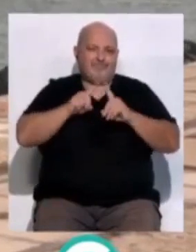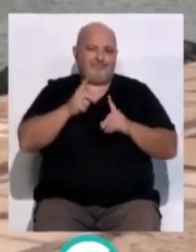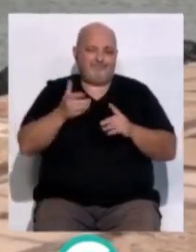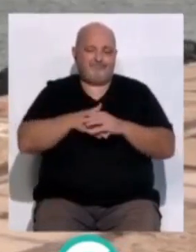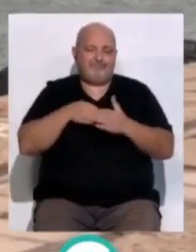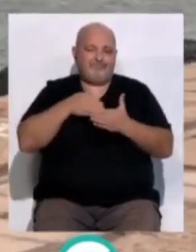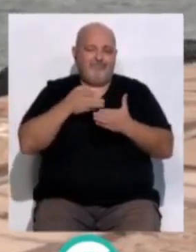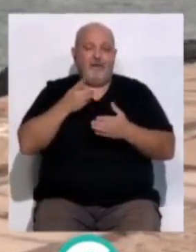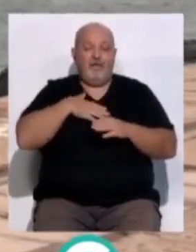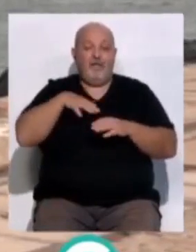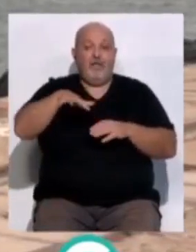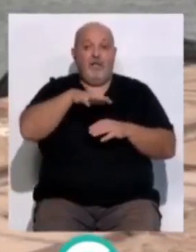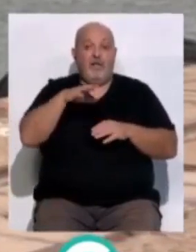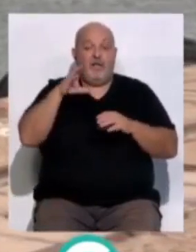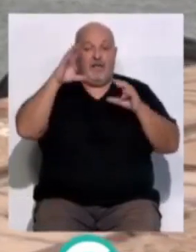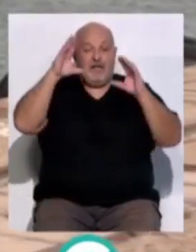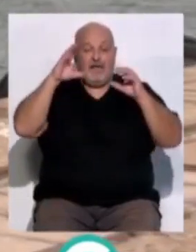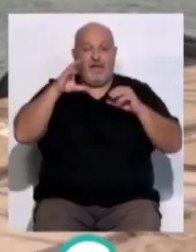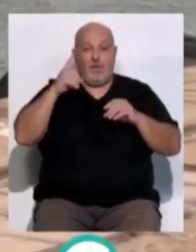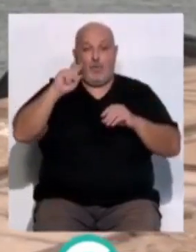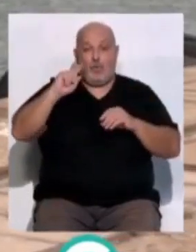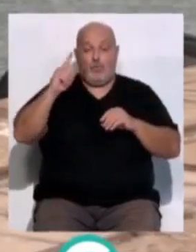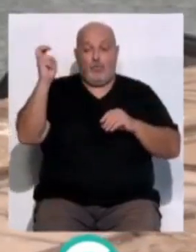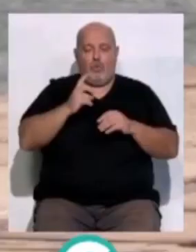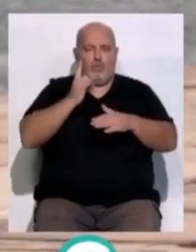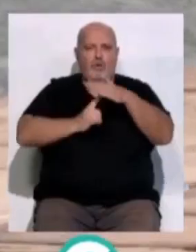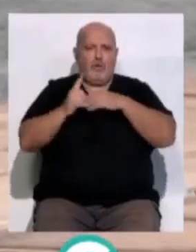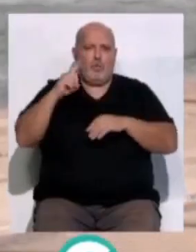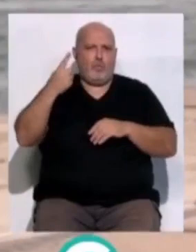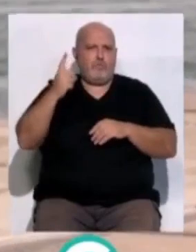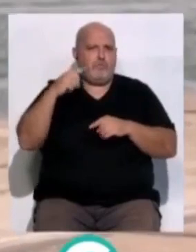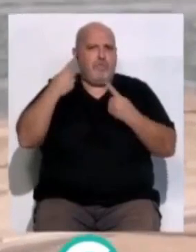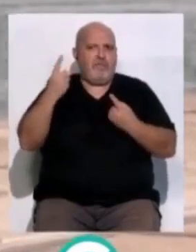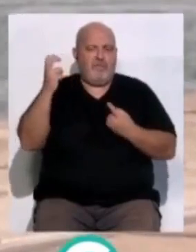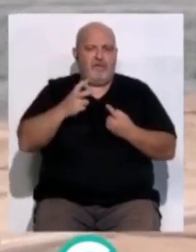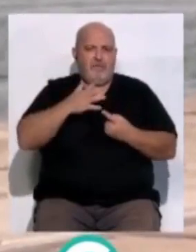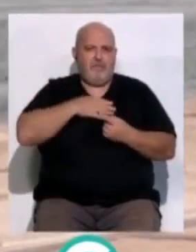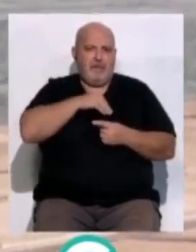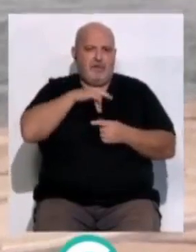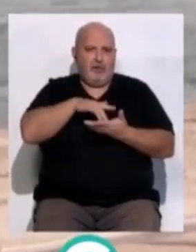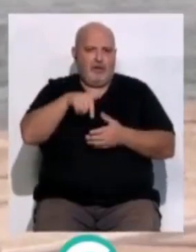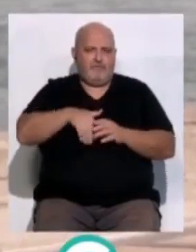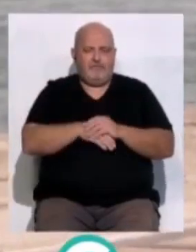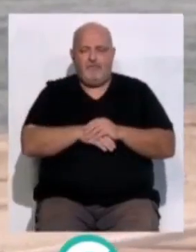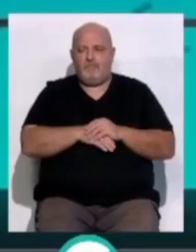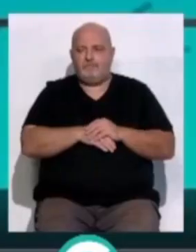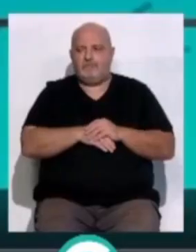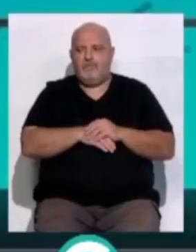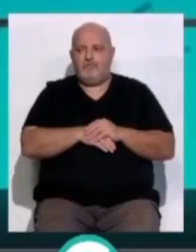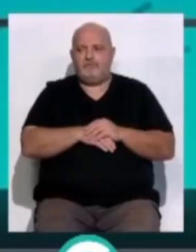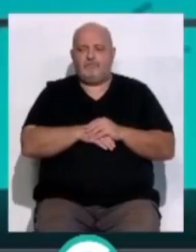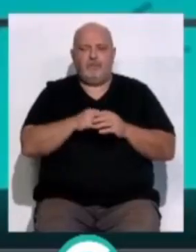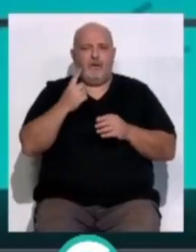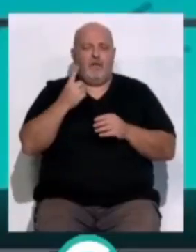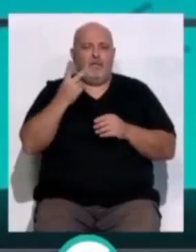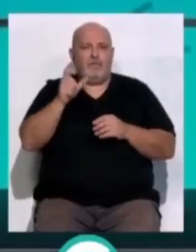base en el Arsenal de Cartagena, es el primero de los submarinos de clase Agosta de la Armada Española. Una de cada